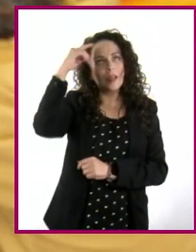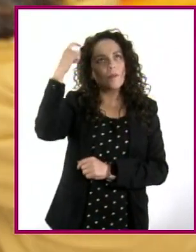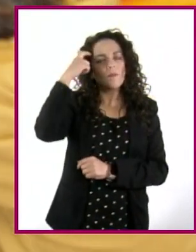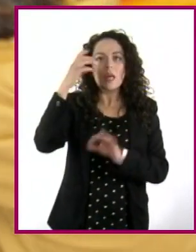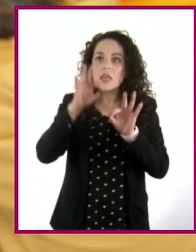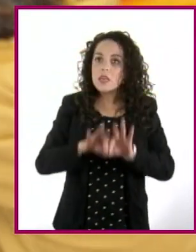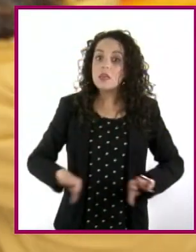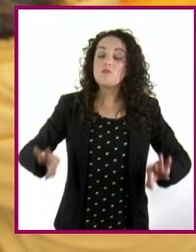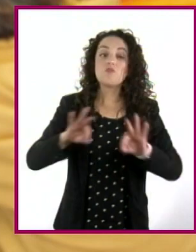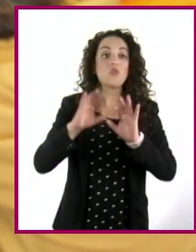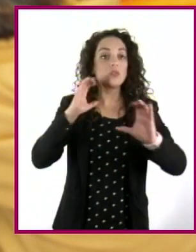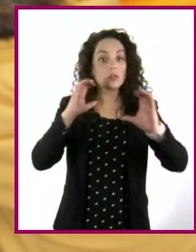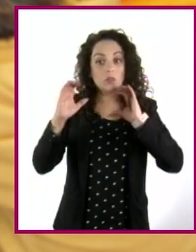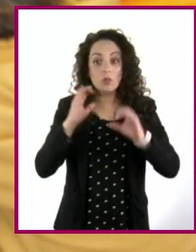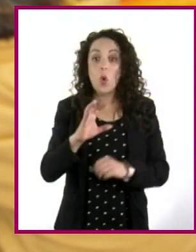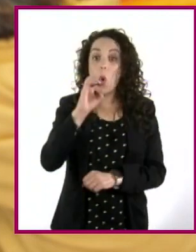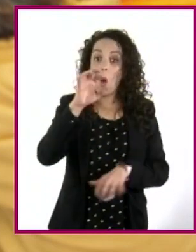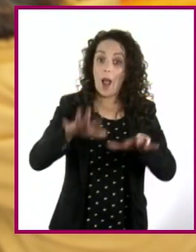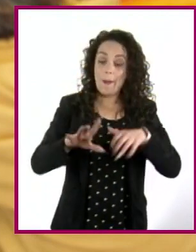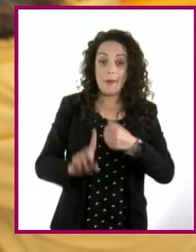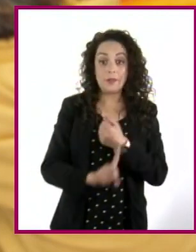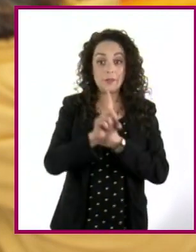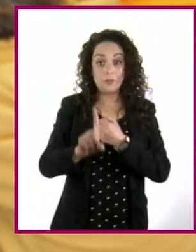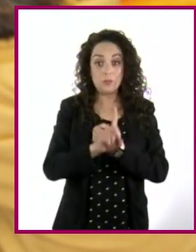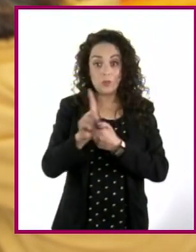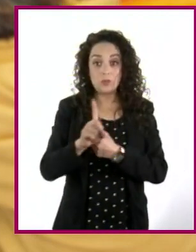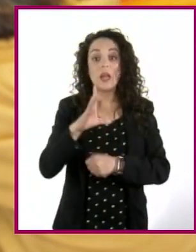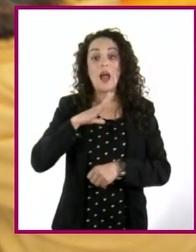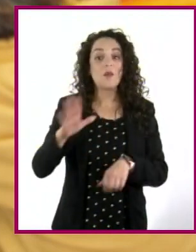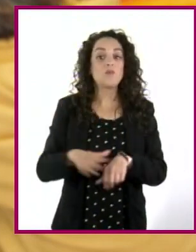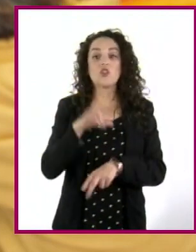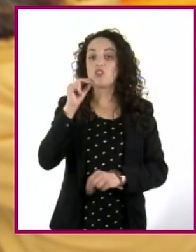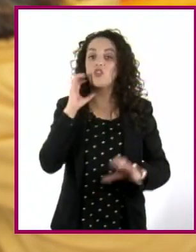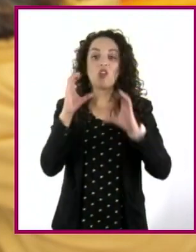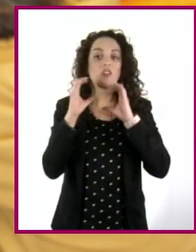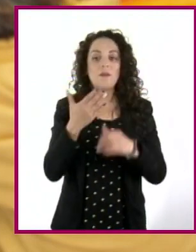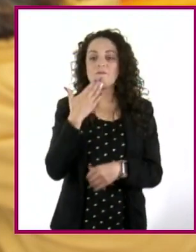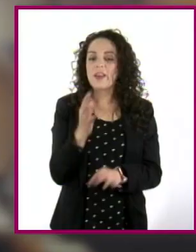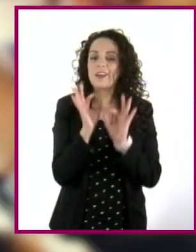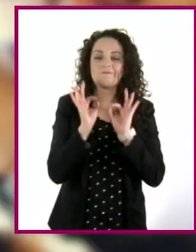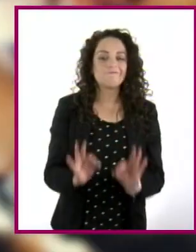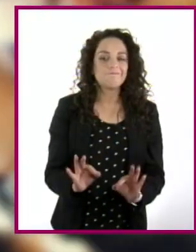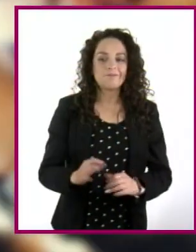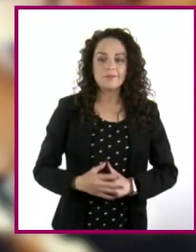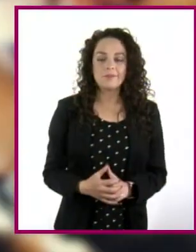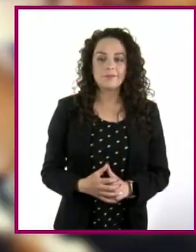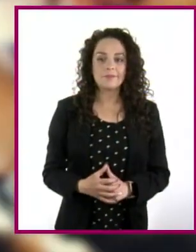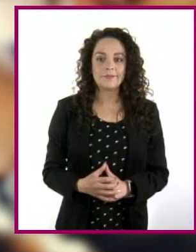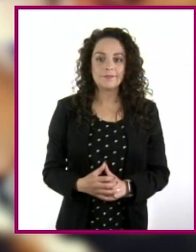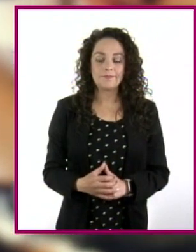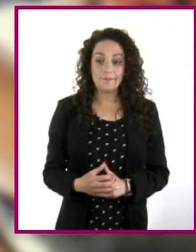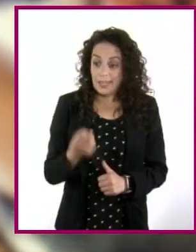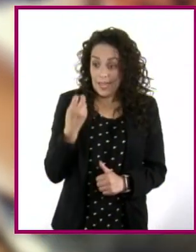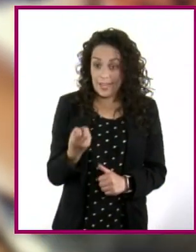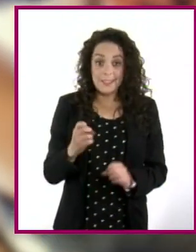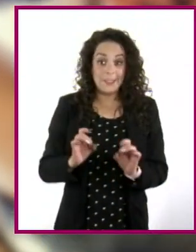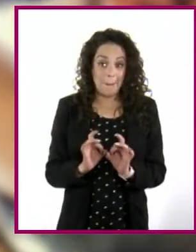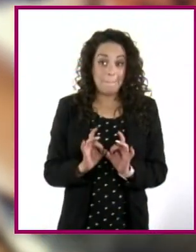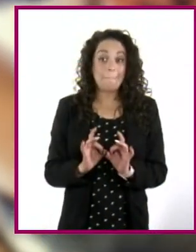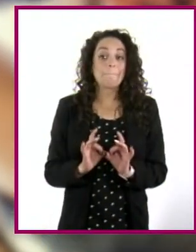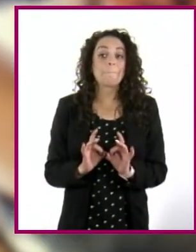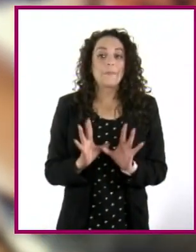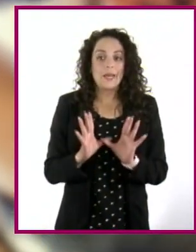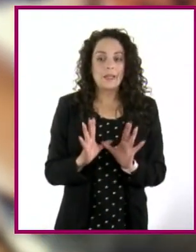o acerca de los problemas que se originan si la comunicación no se realiza de manera correcta. Esta situación hace que